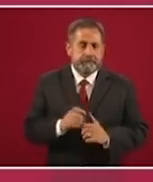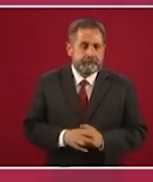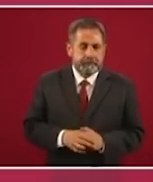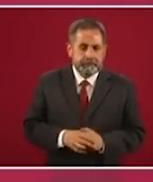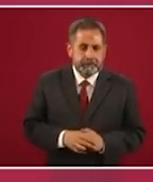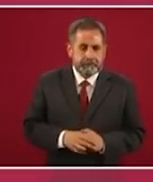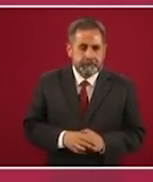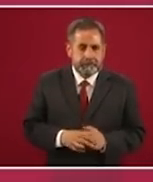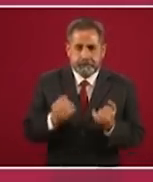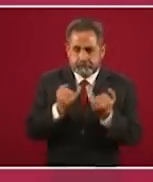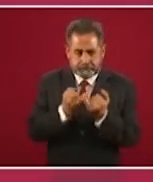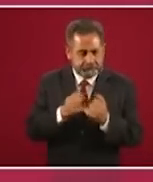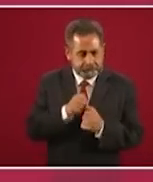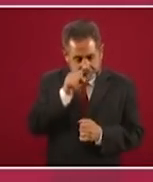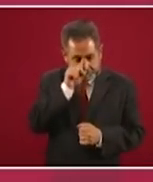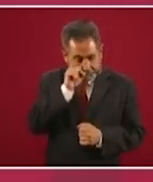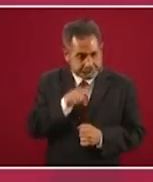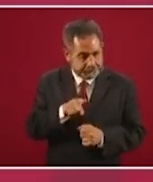igual